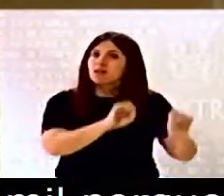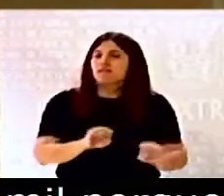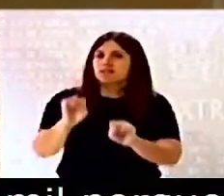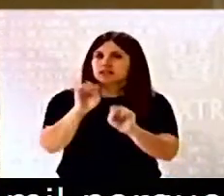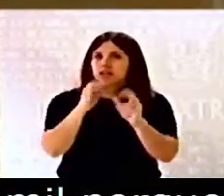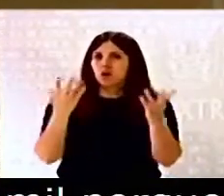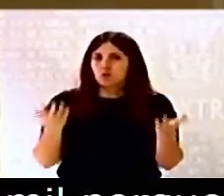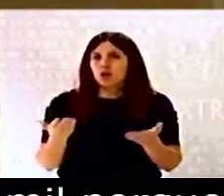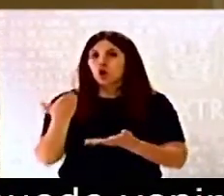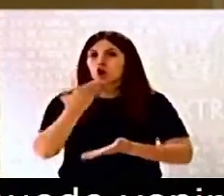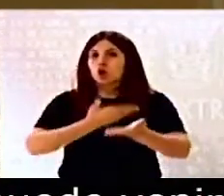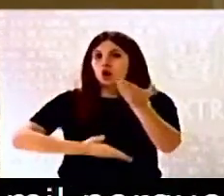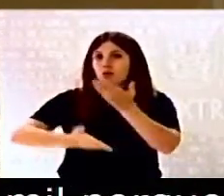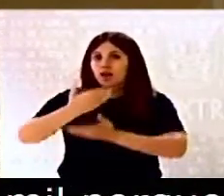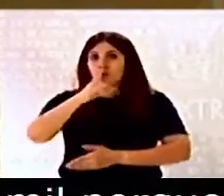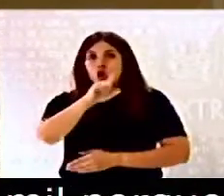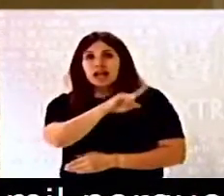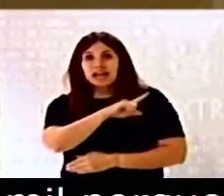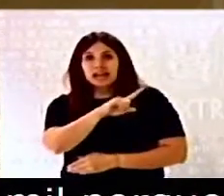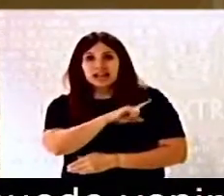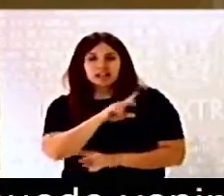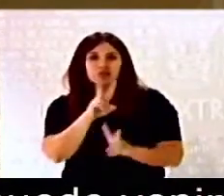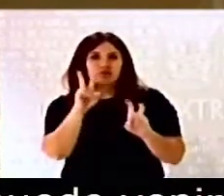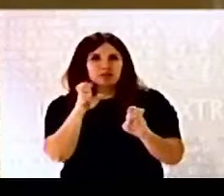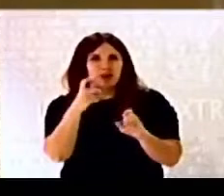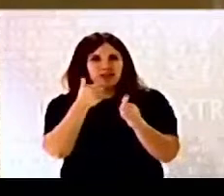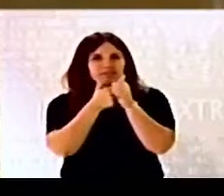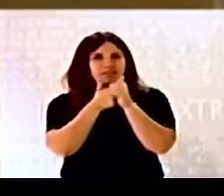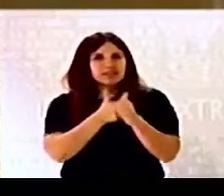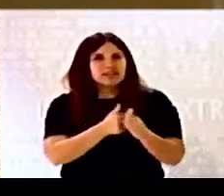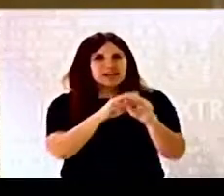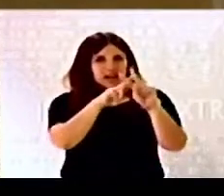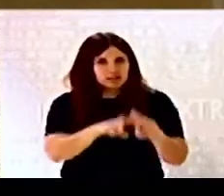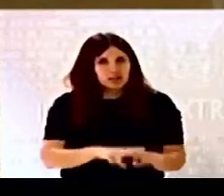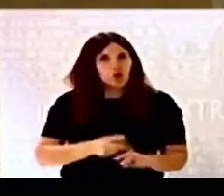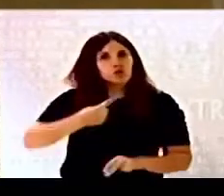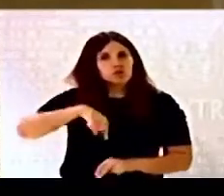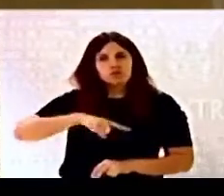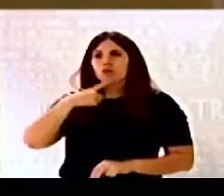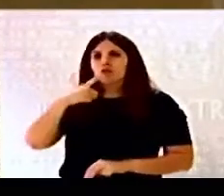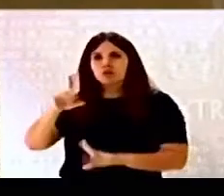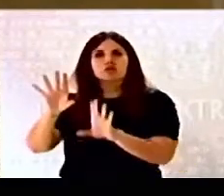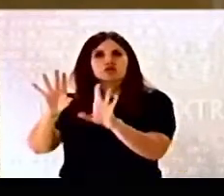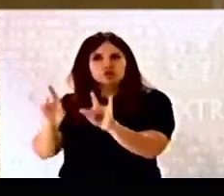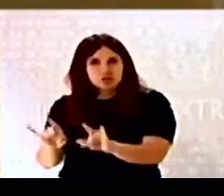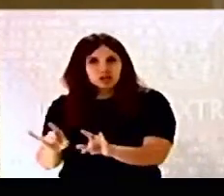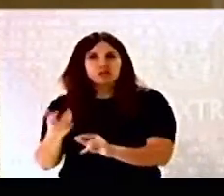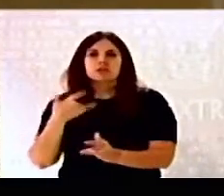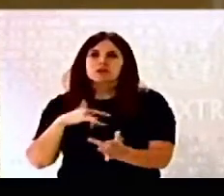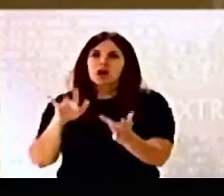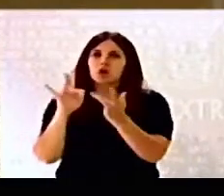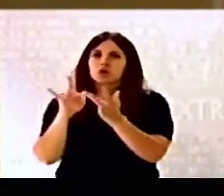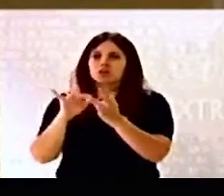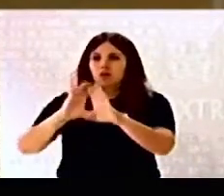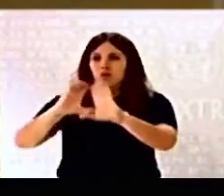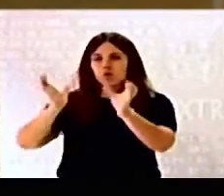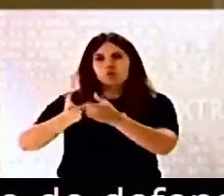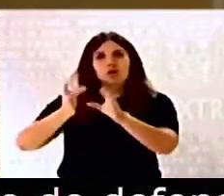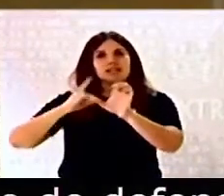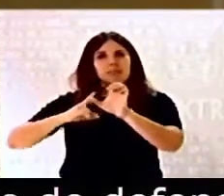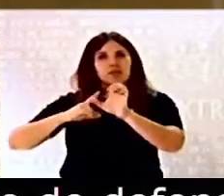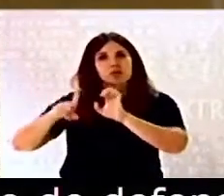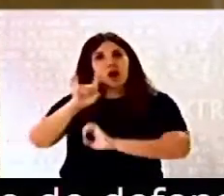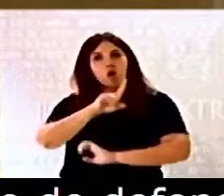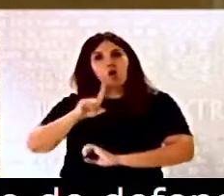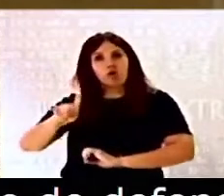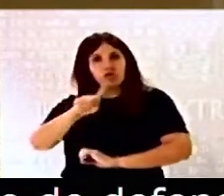era la colaboración del Ejército en los rastreos, al que ya hemos dicho que sí y ya estamos en contacto con la Brigada Extremadura 11, a